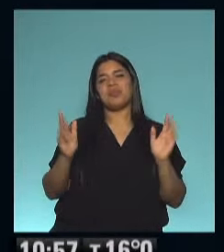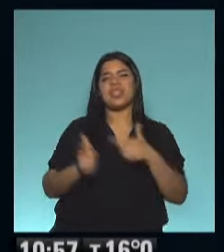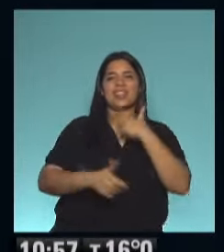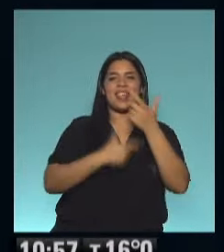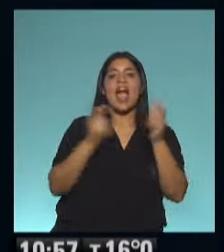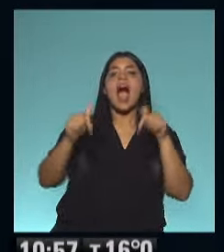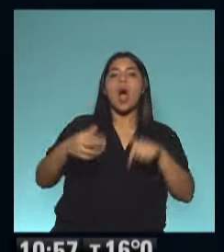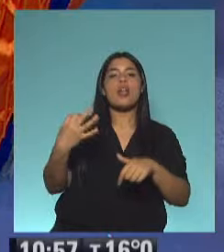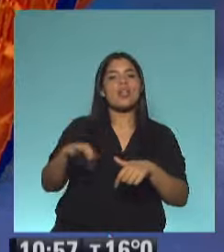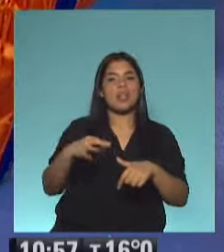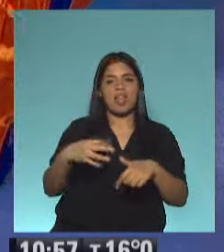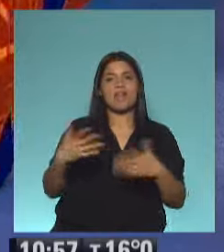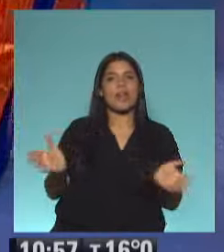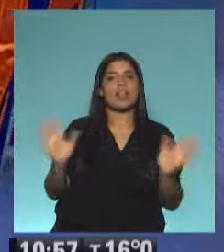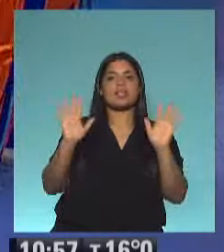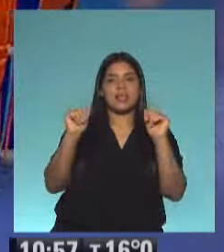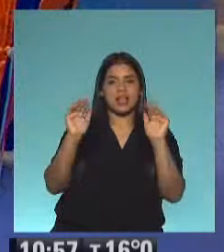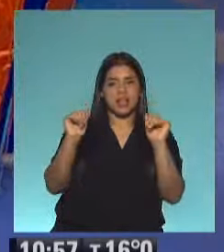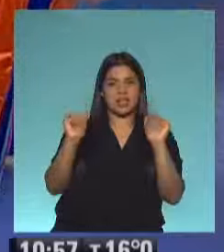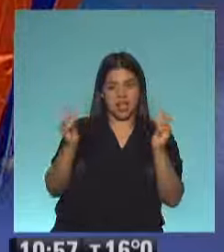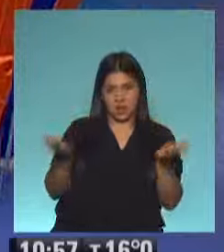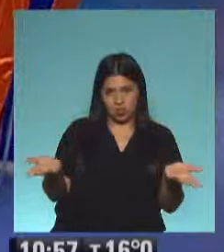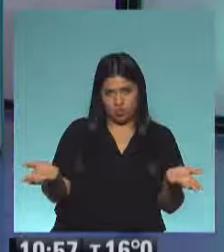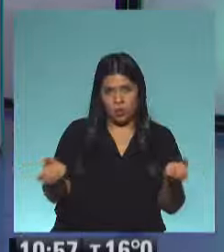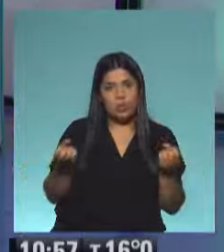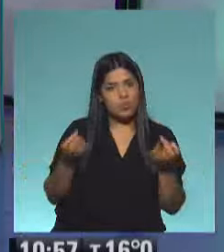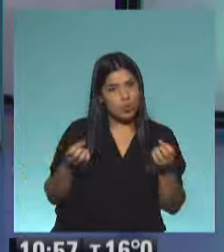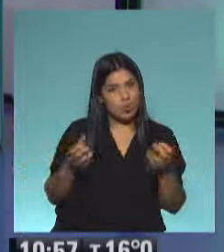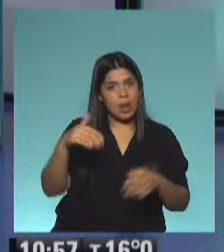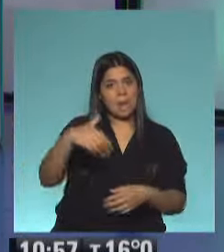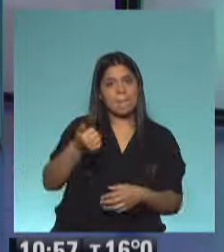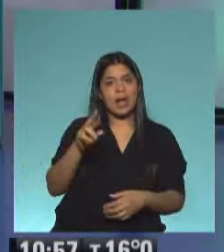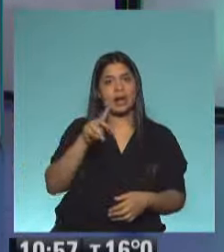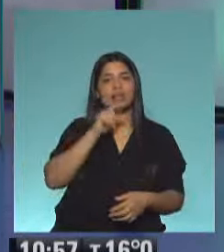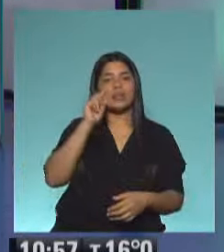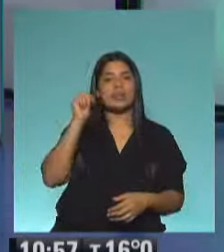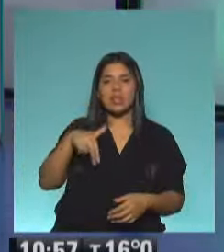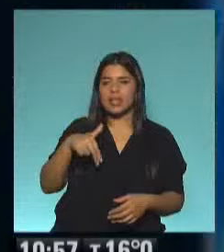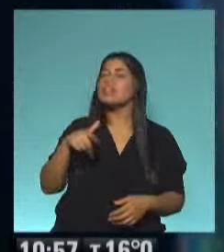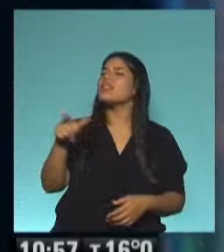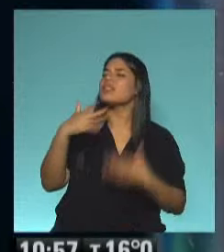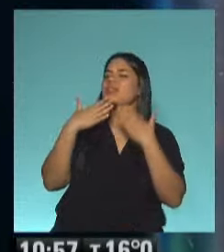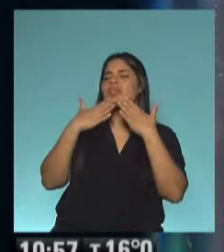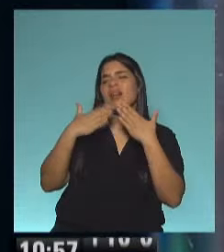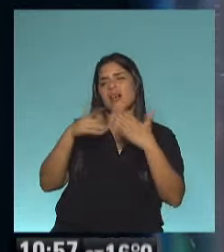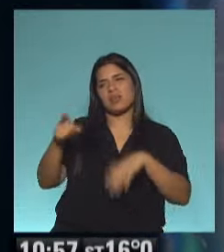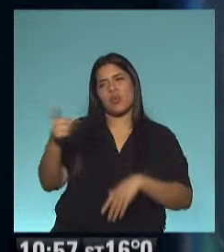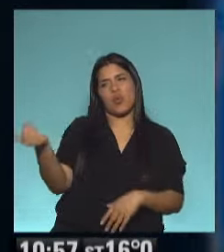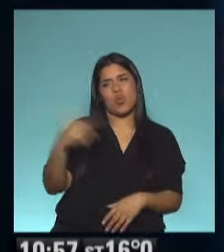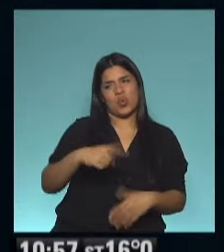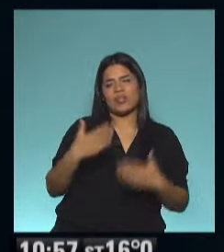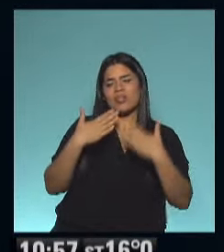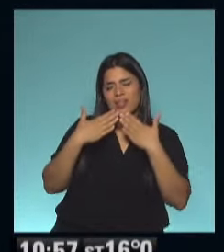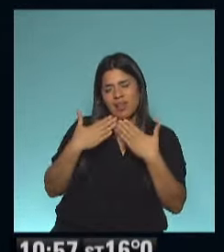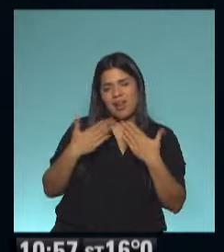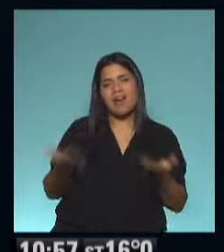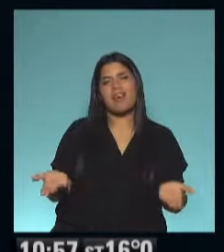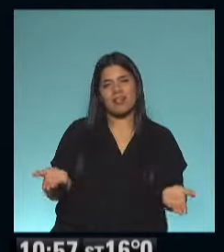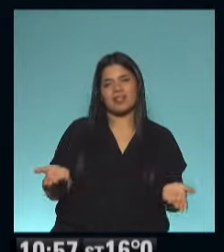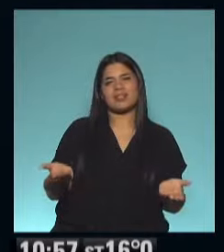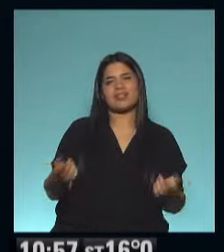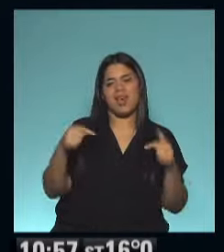despedir. Sí. Viene el recitado de despida, retirada. Martín, en este recitado de despedida te agradecemos haber venido al aula más grande